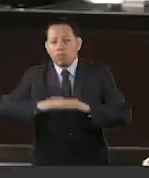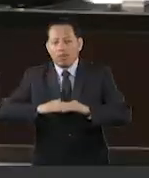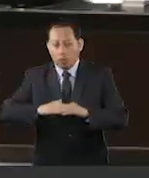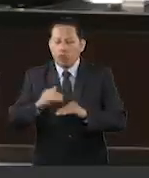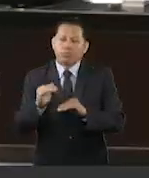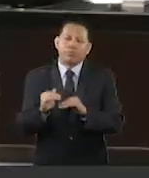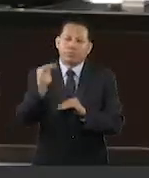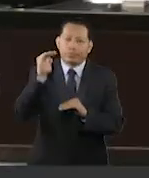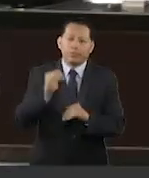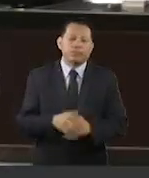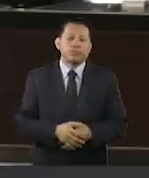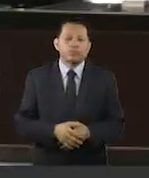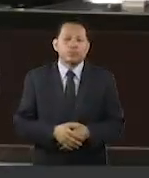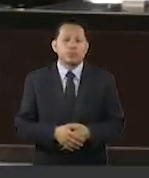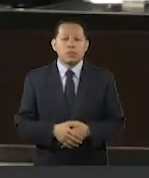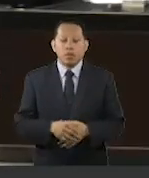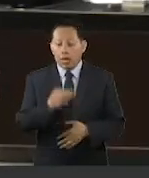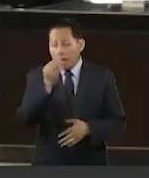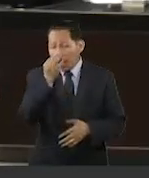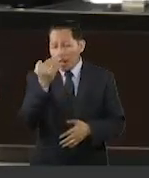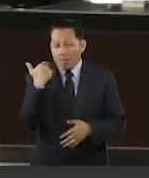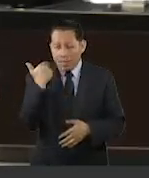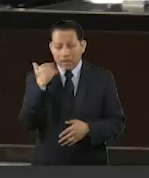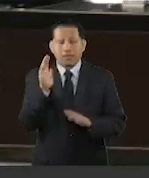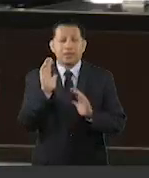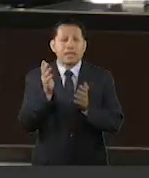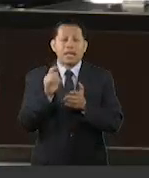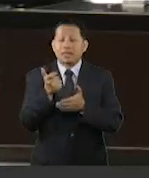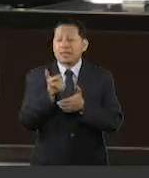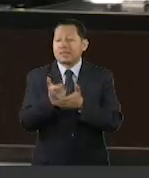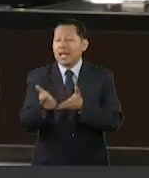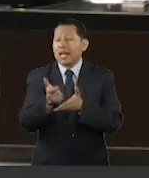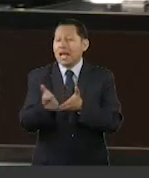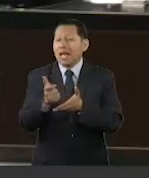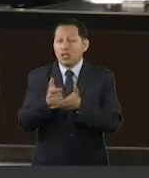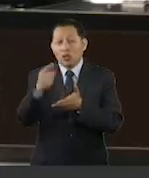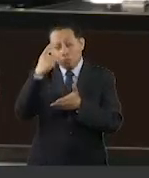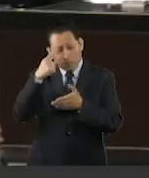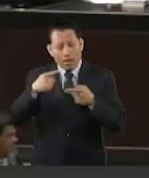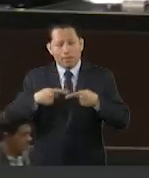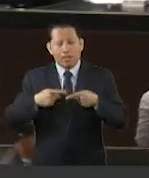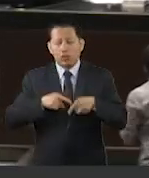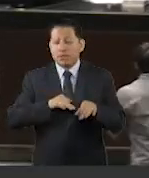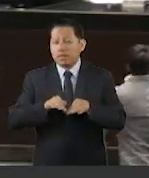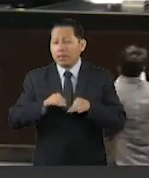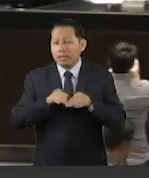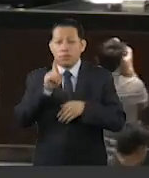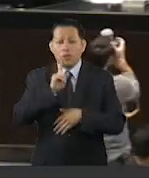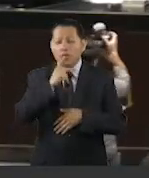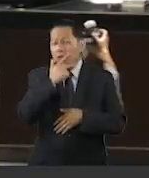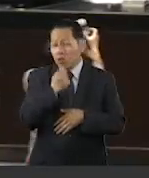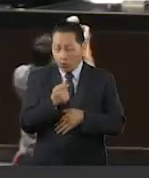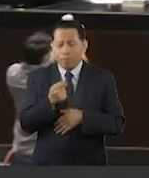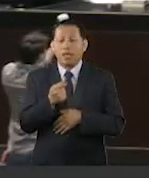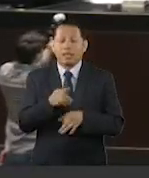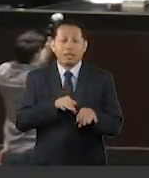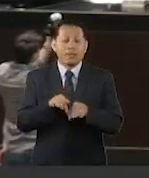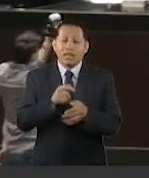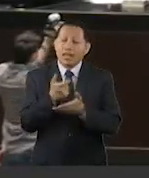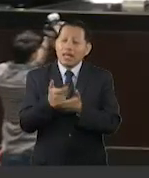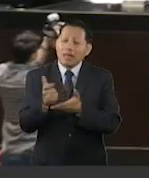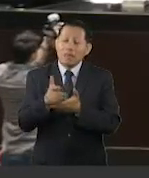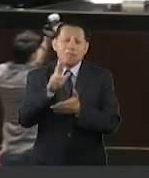Acabamos de aprobar los salarios históricos para los trabajadores y las trabajadoras, lo